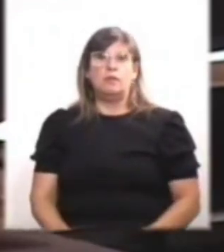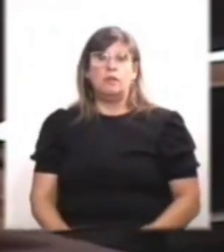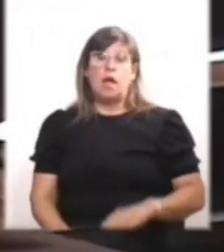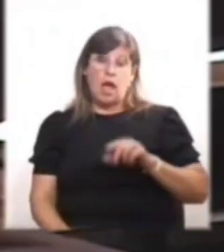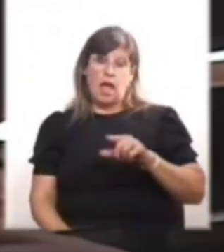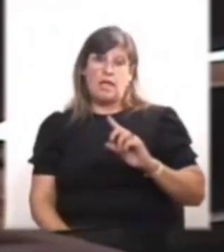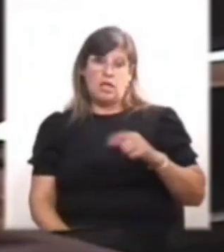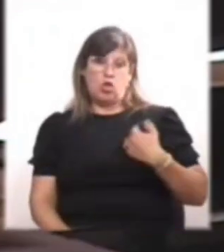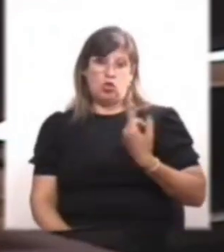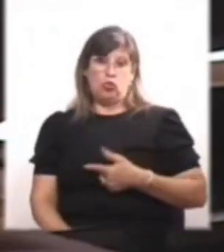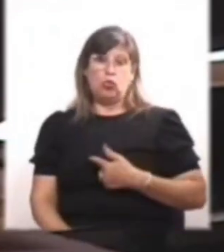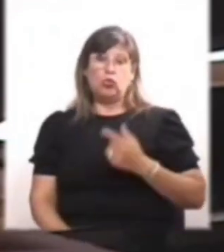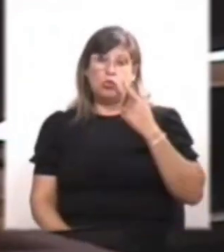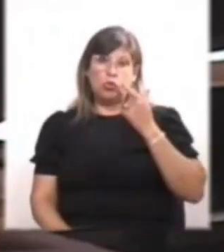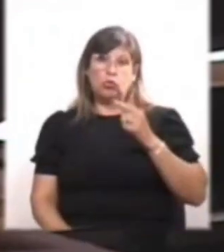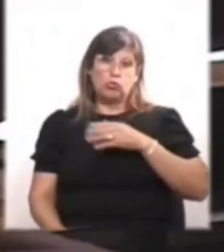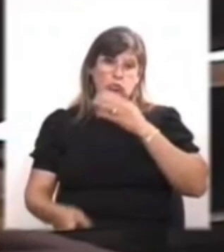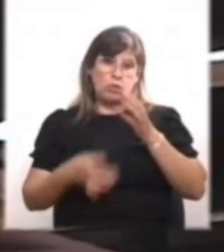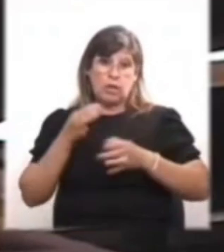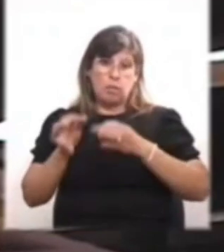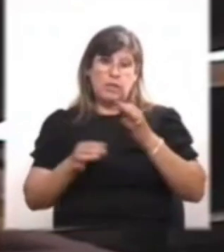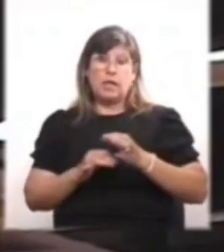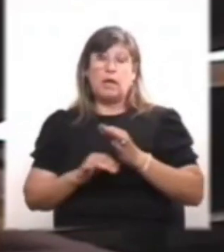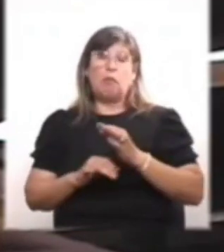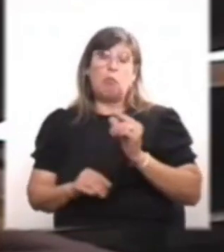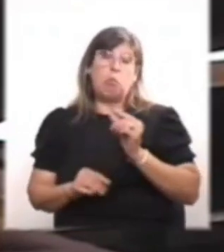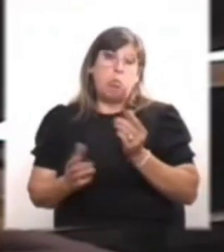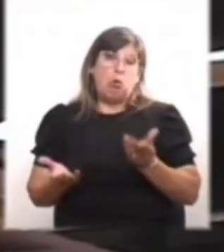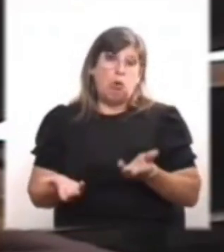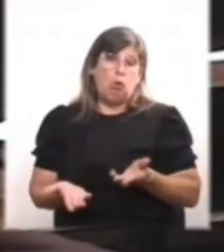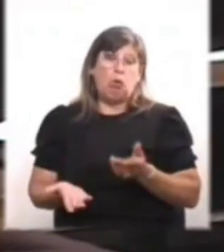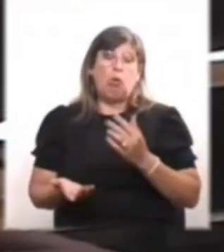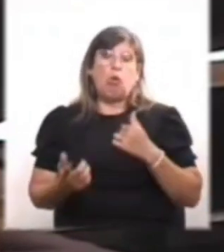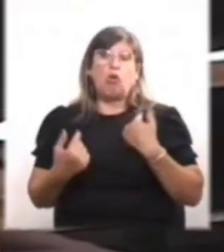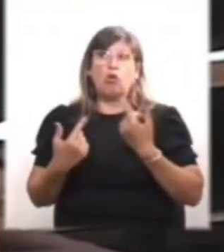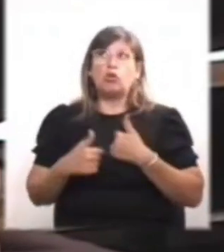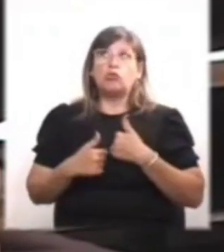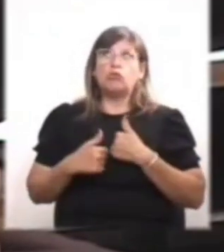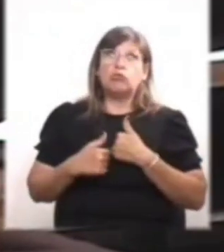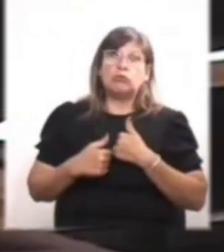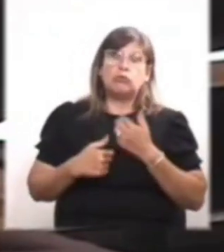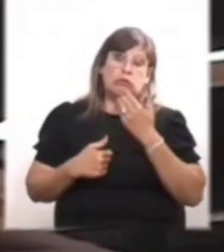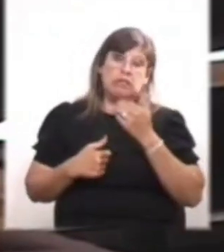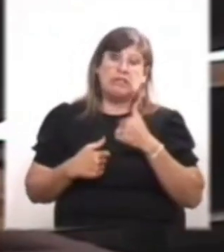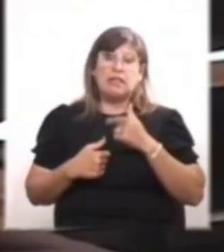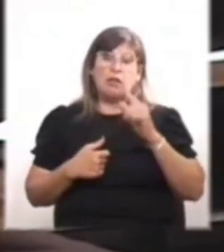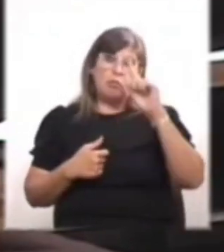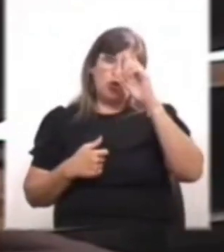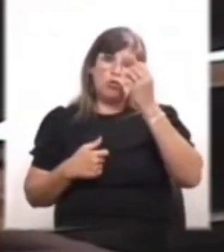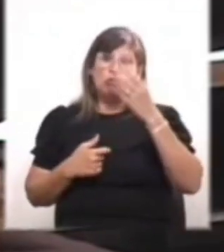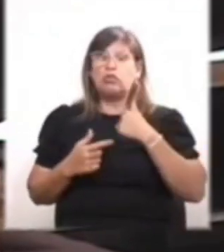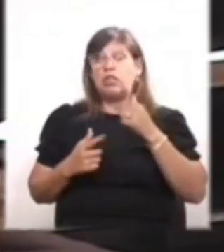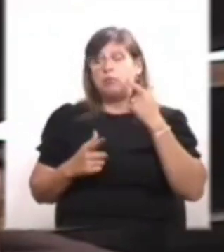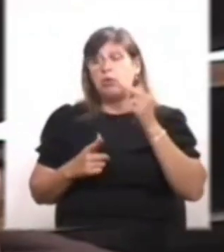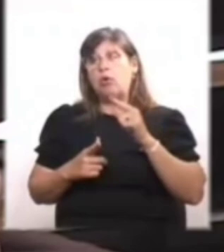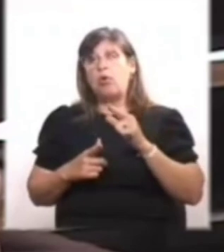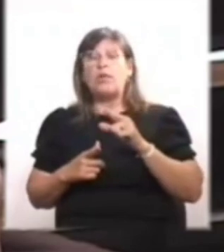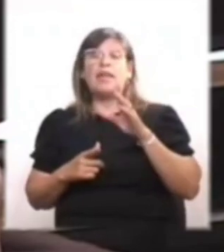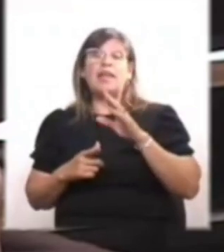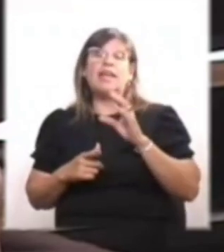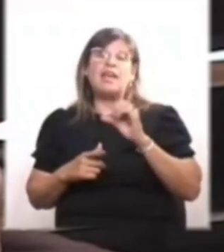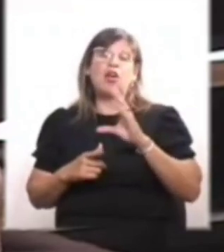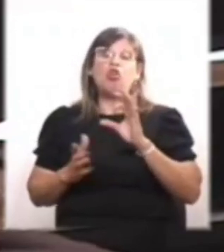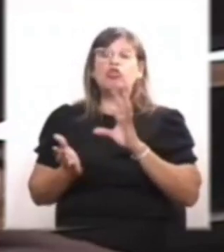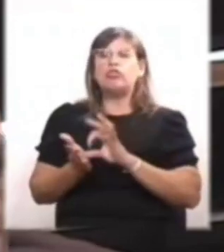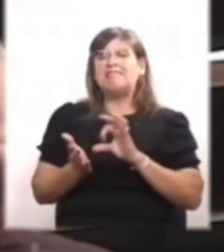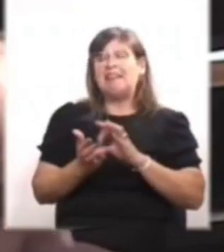Ahí nosotros explicamos un poco lo que entendemos que el concepto de ecosistema y de unidad ambientalmente